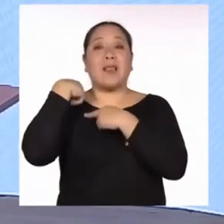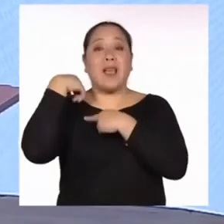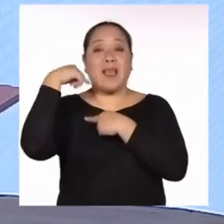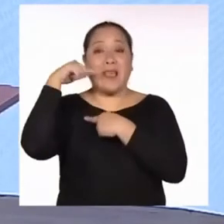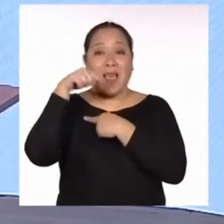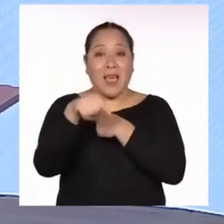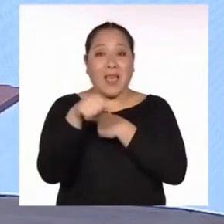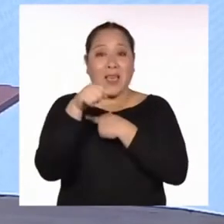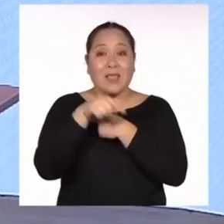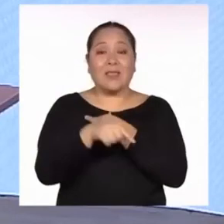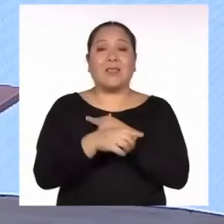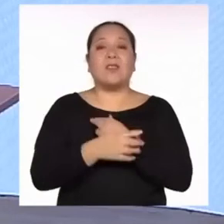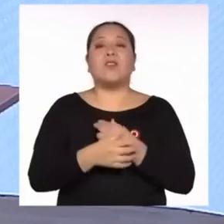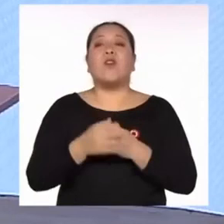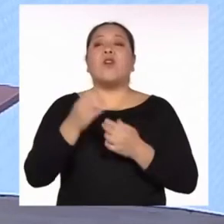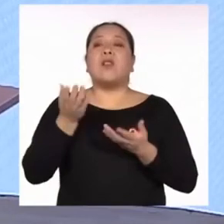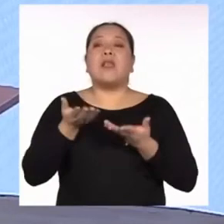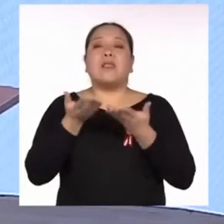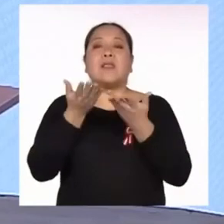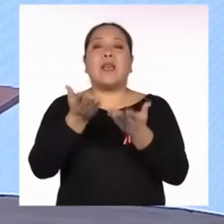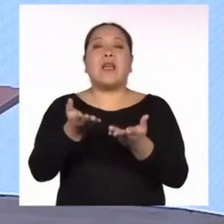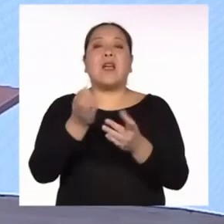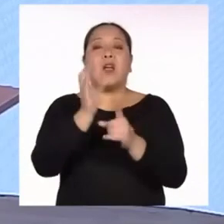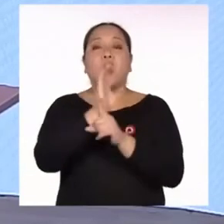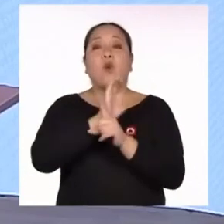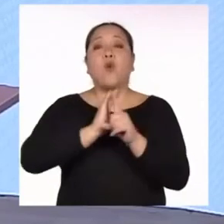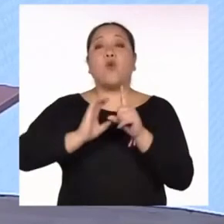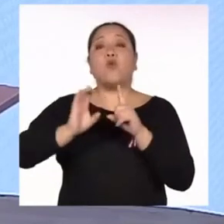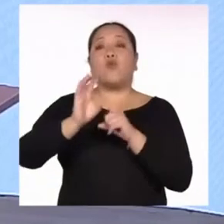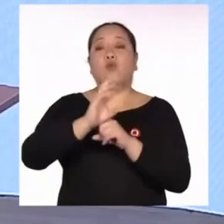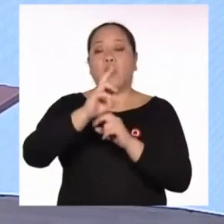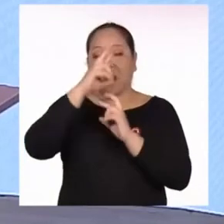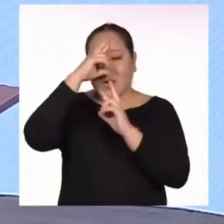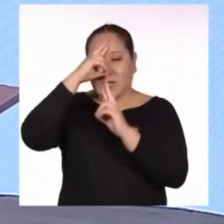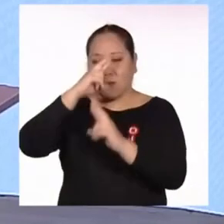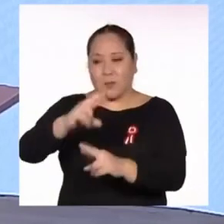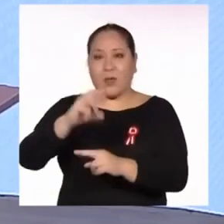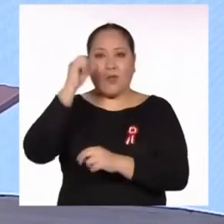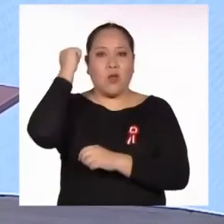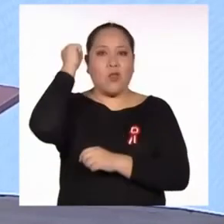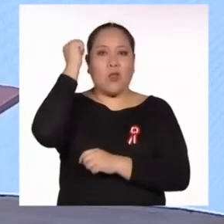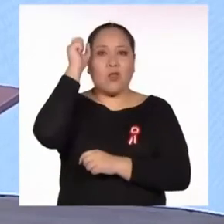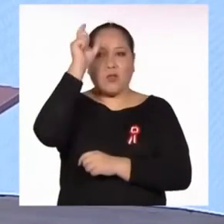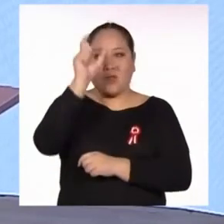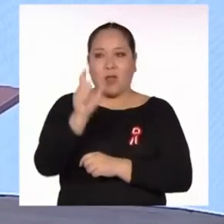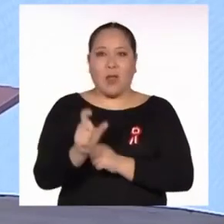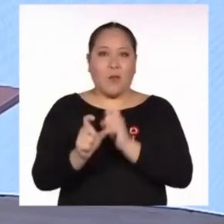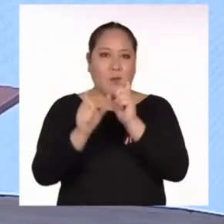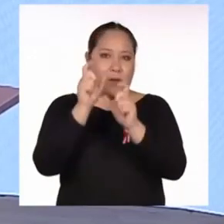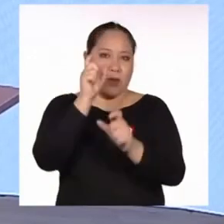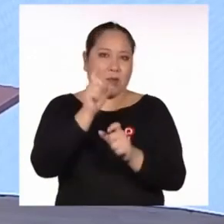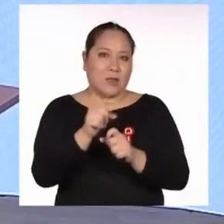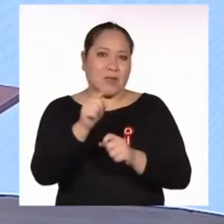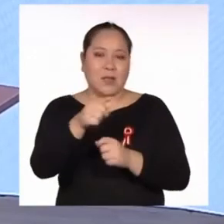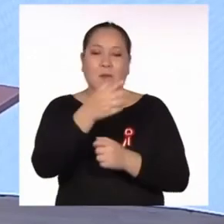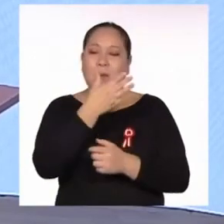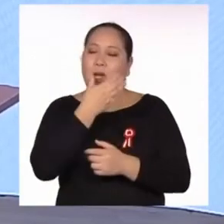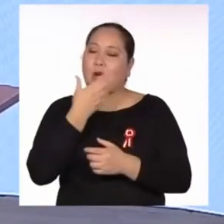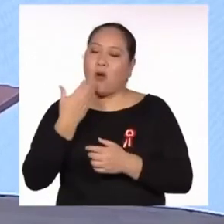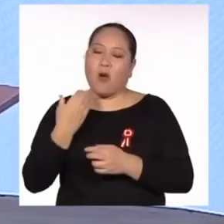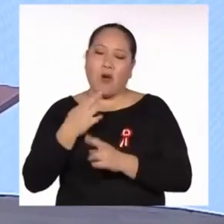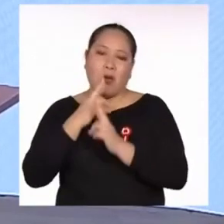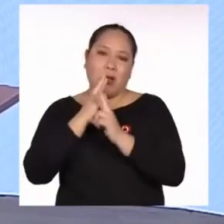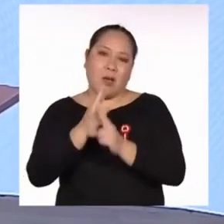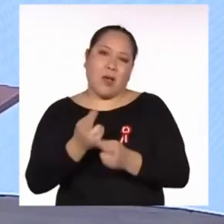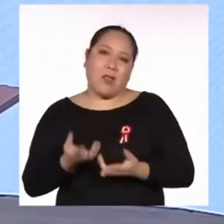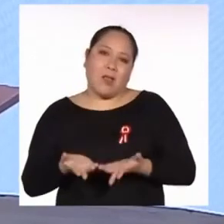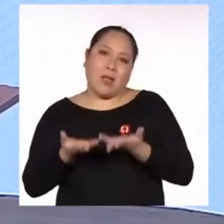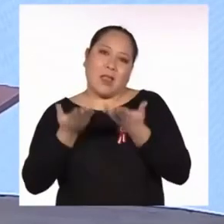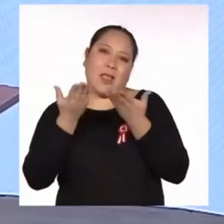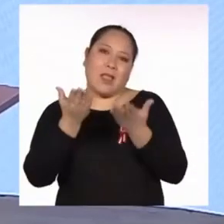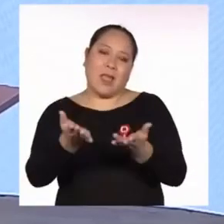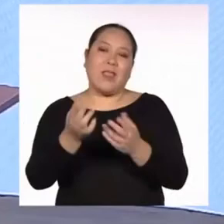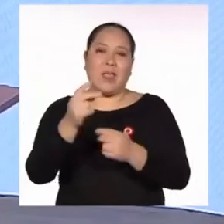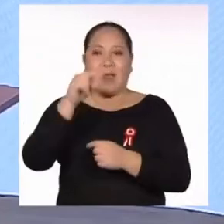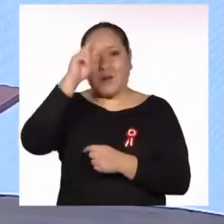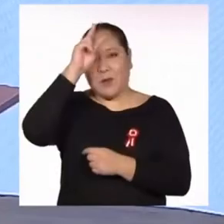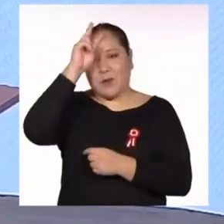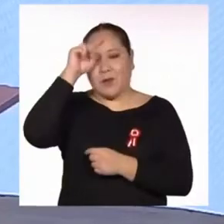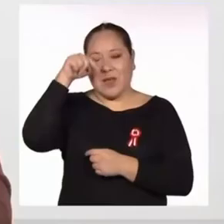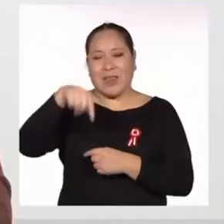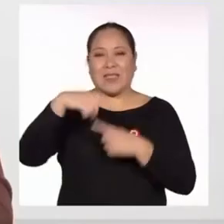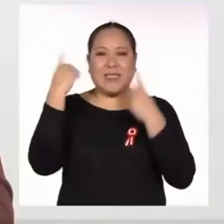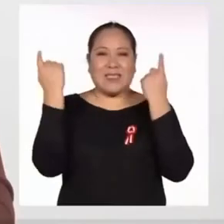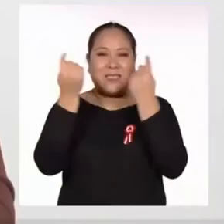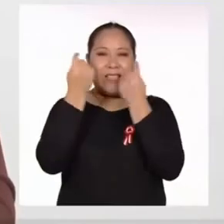cultura de respeto a los derechos humanos ese es el mejor regalo que le pueden dar al perú en estas fiestas